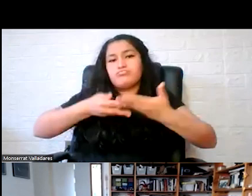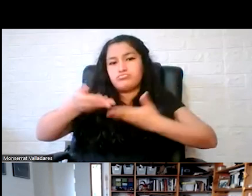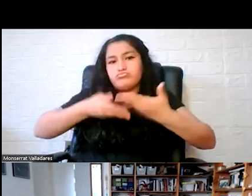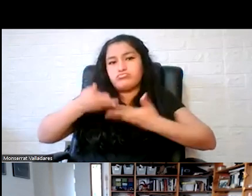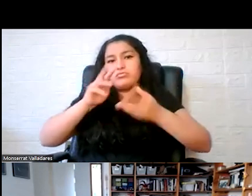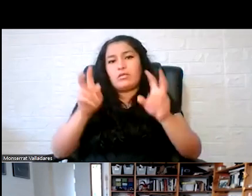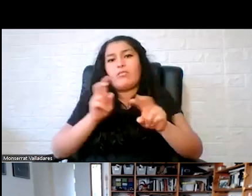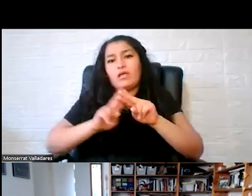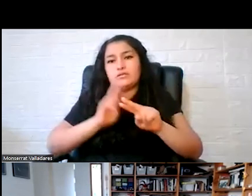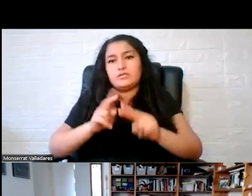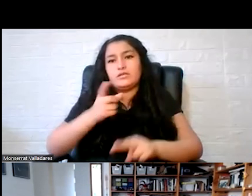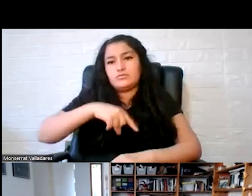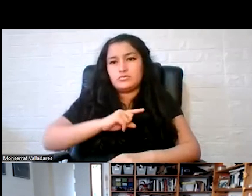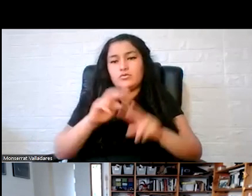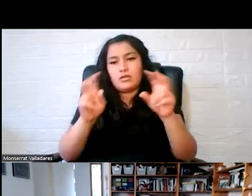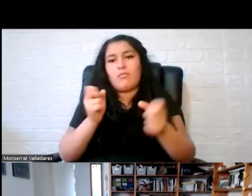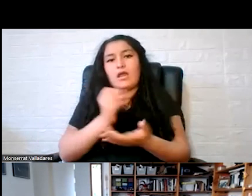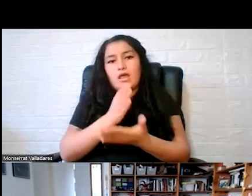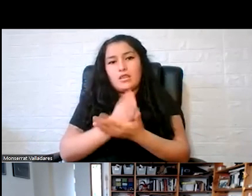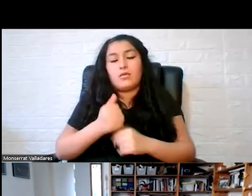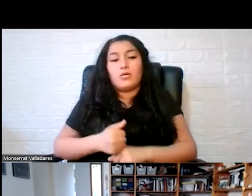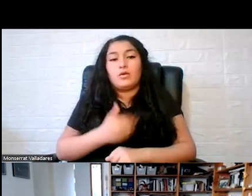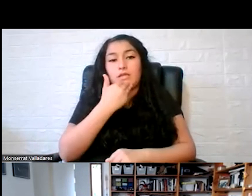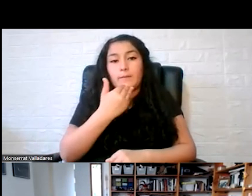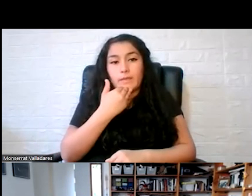práctica académica, y por lo tanto